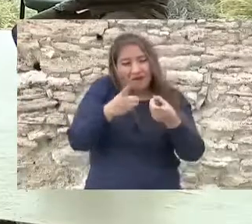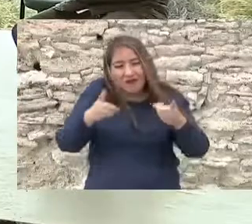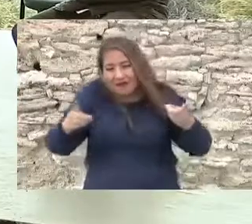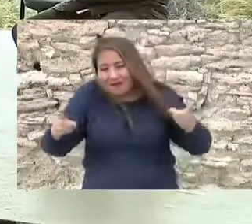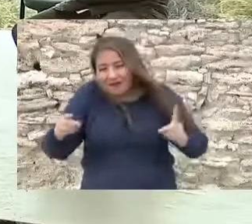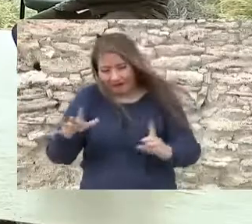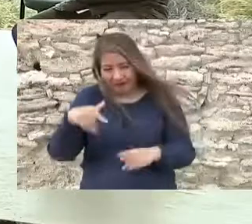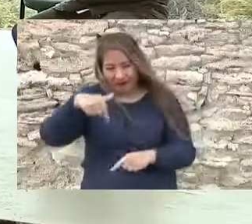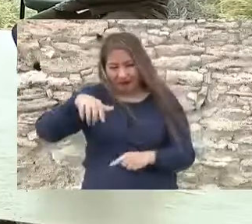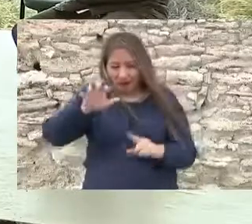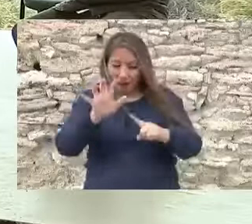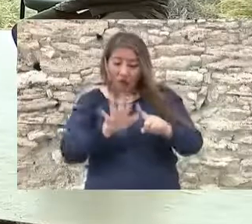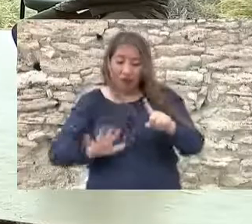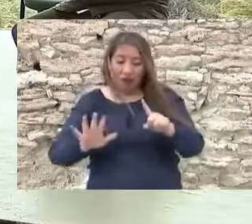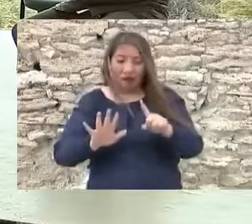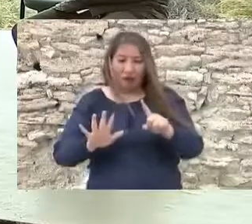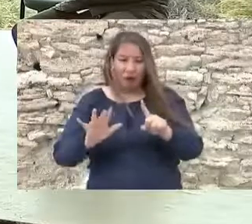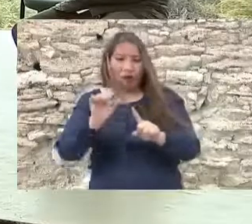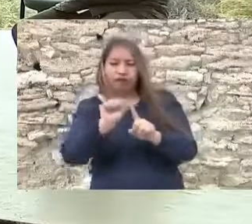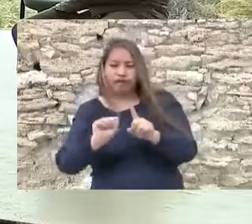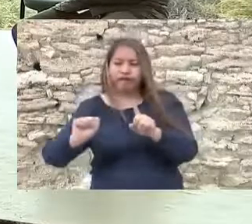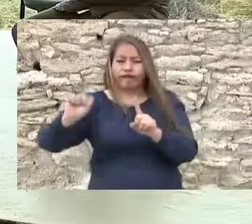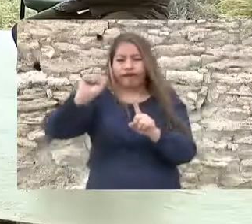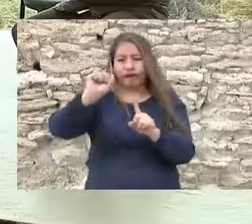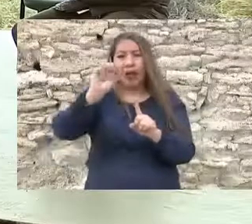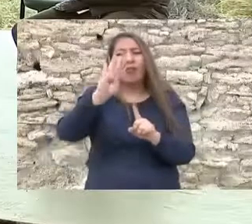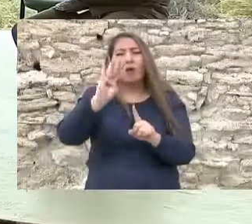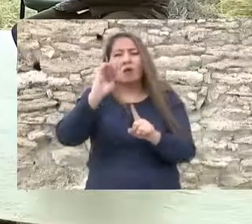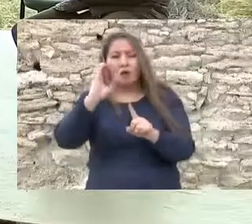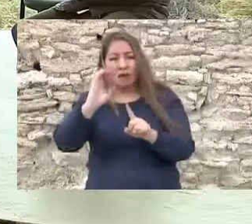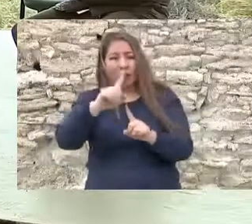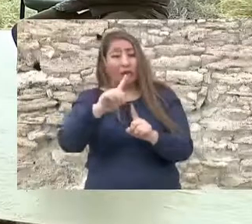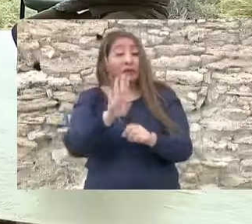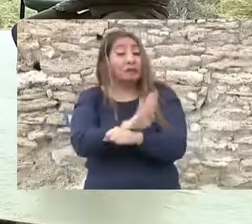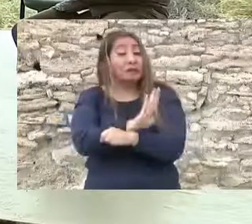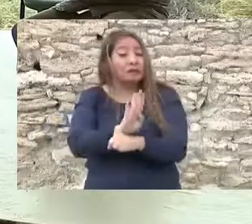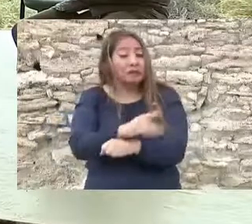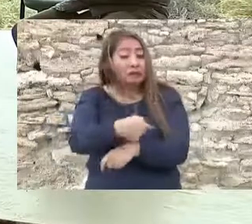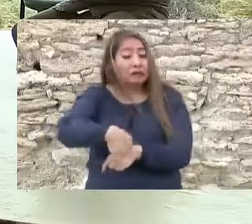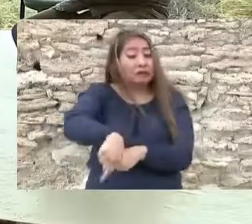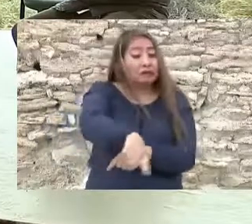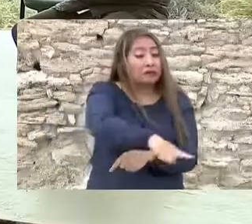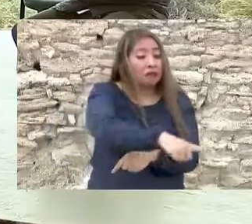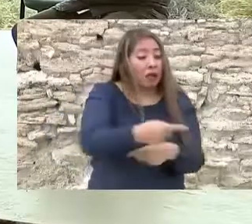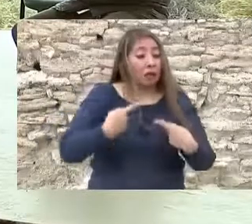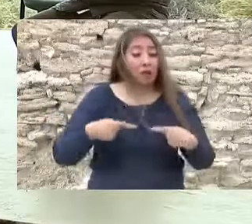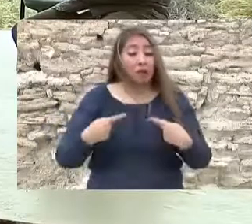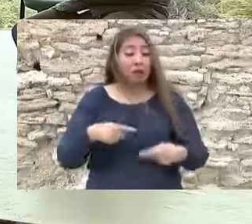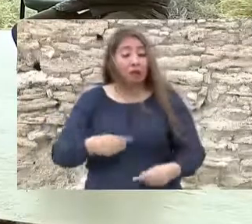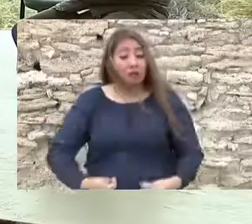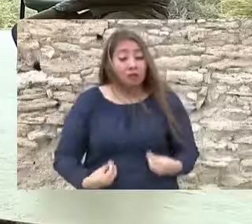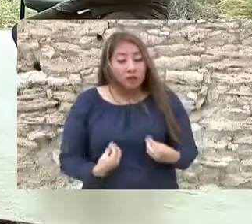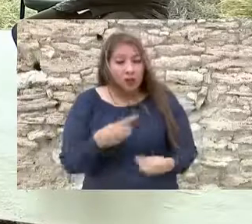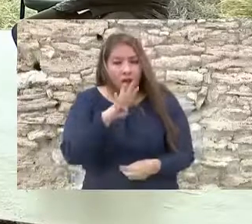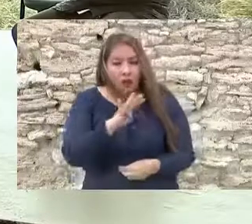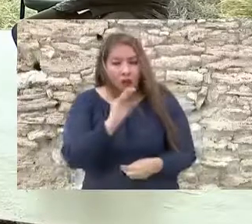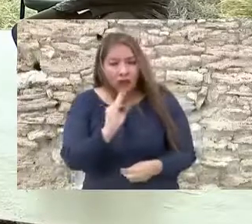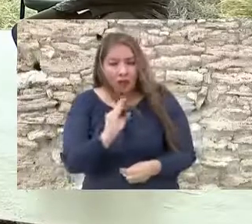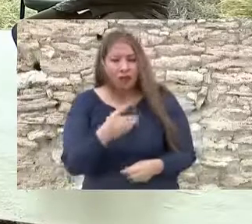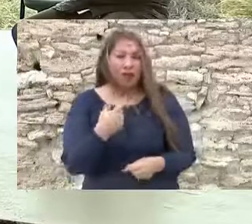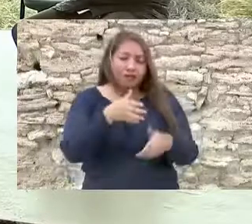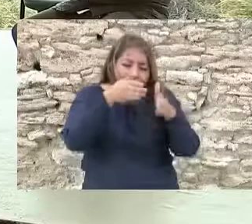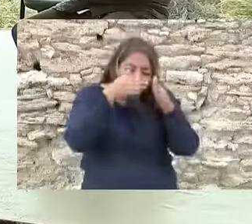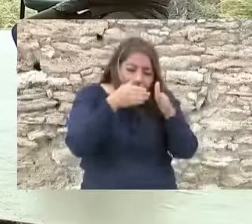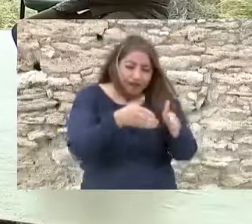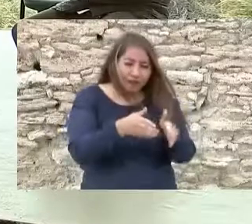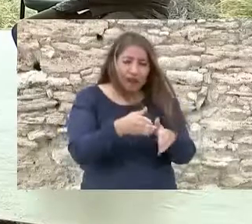Sustentable que beneficia a los habitantes de esta comunidad y garantice la conservación de los recursos naturales, en especial